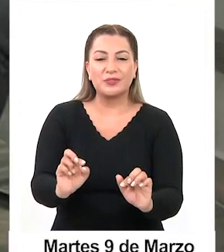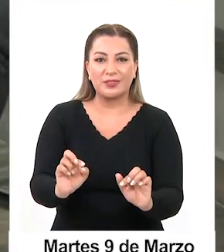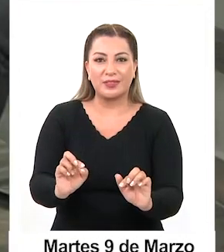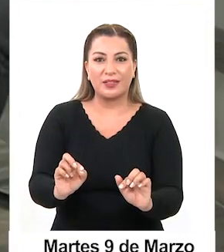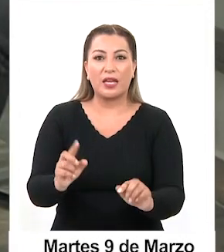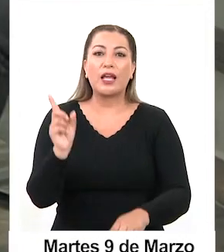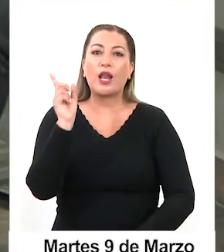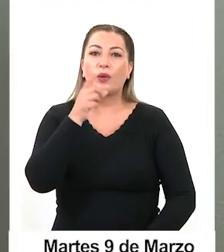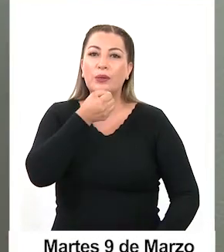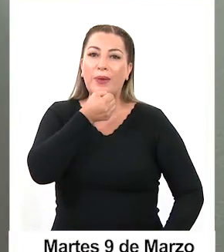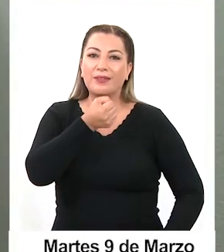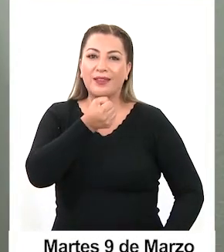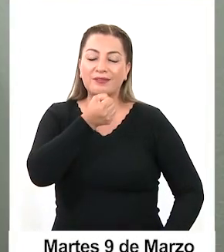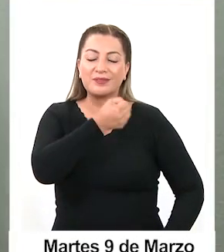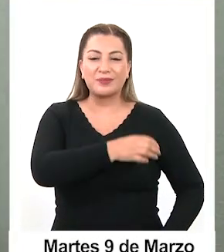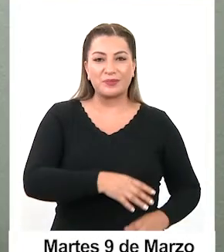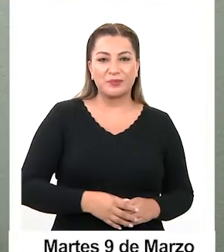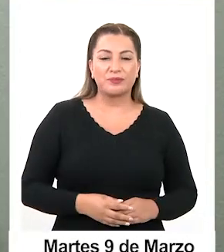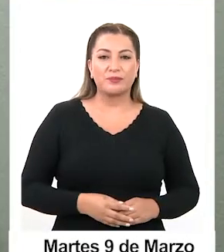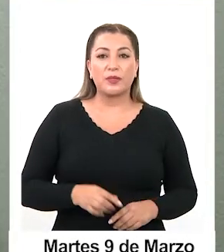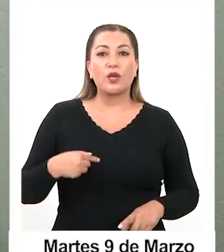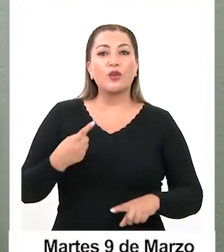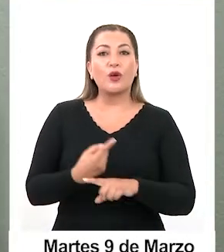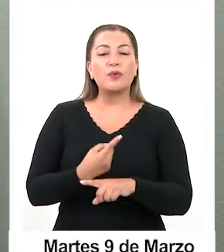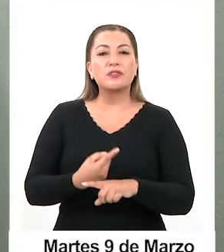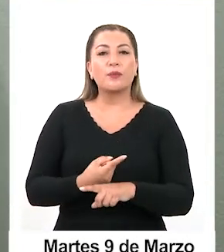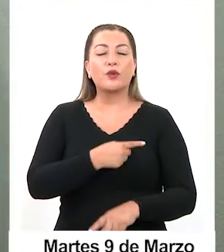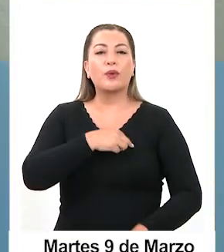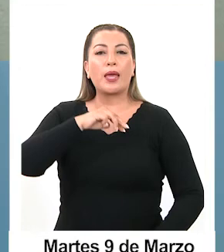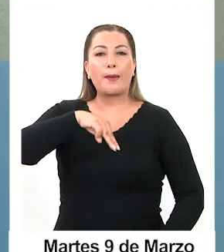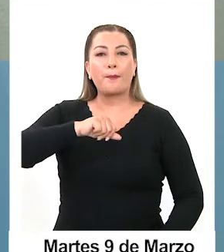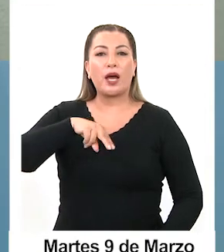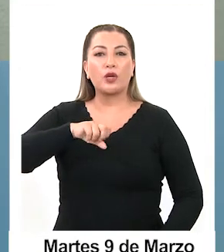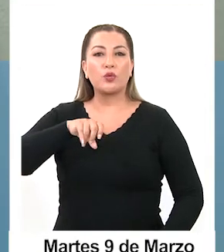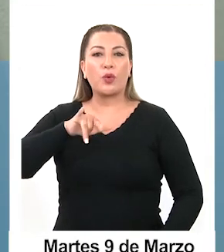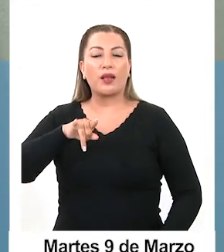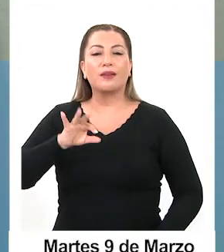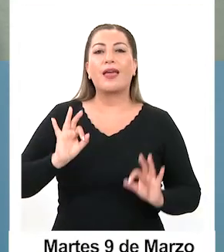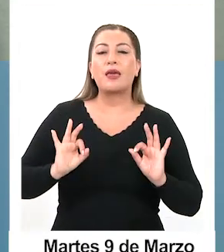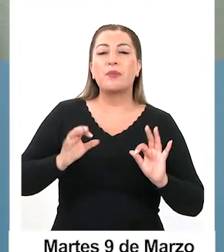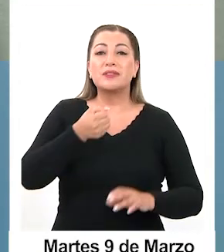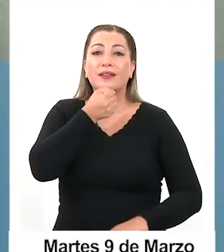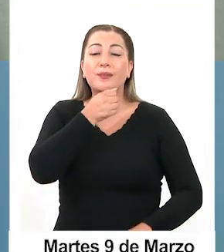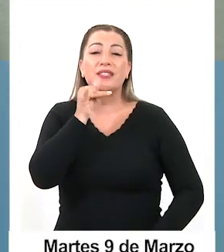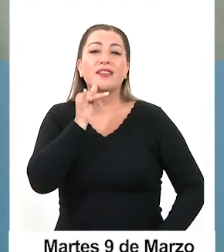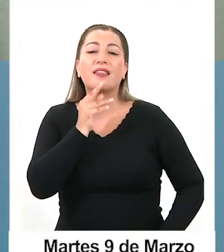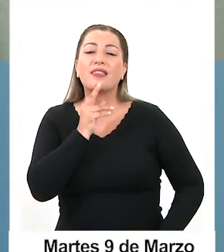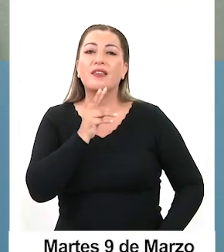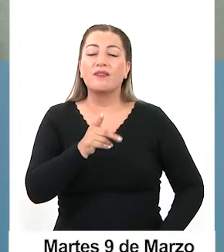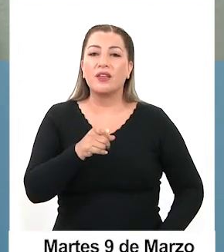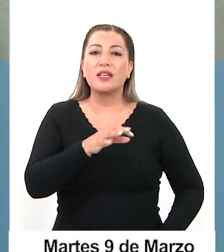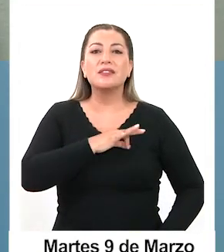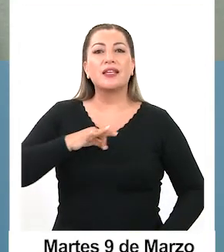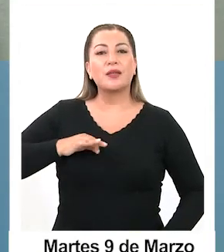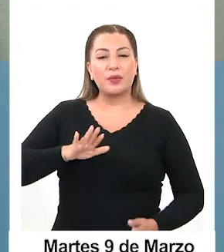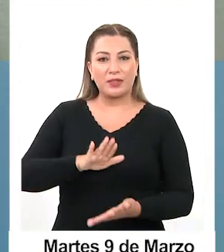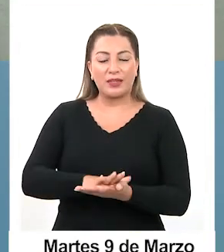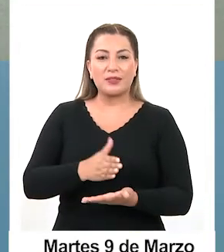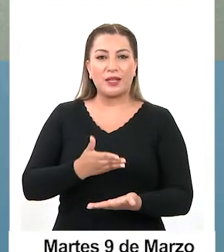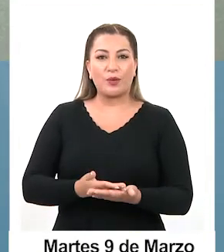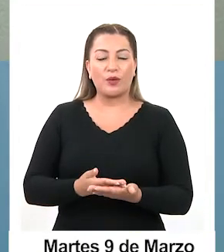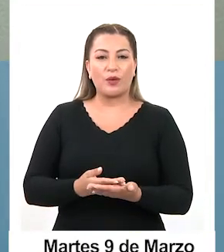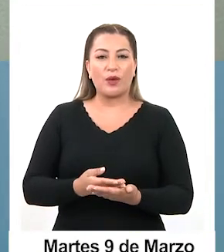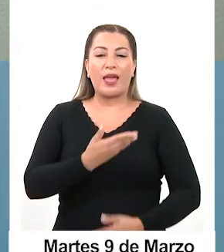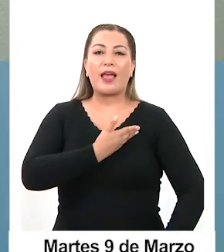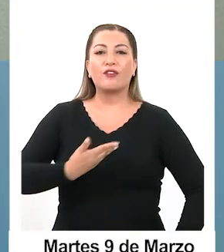esta última entrevista. Conversábamos con Manuel Fernández en este especial de prensa Iquique Televisión, Ceremi de Salud durante